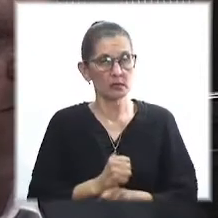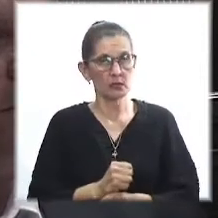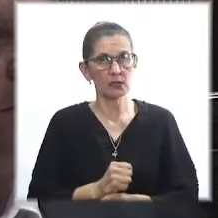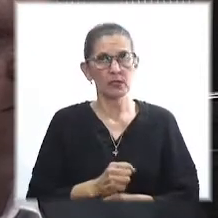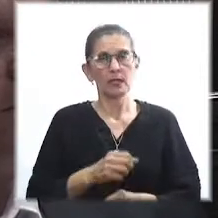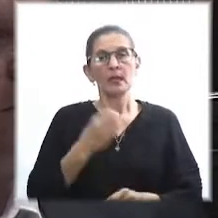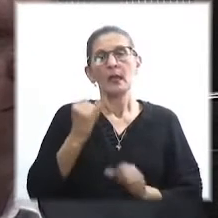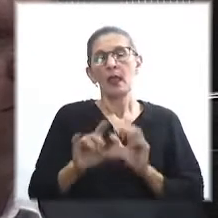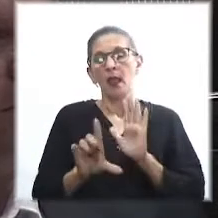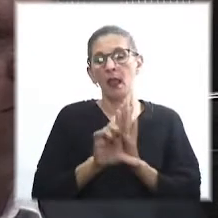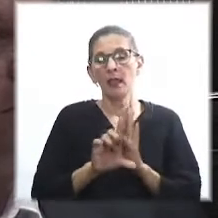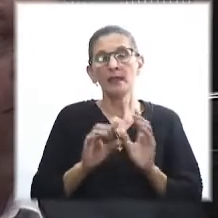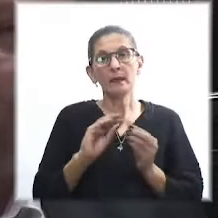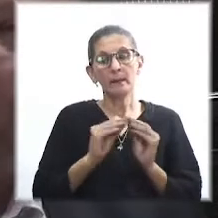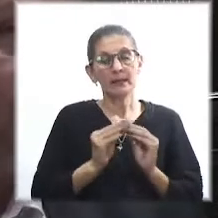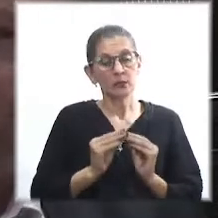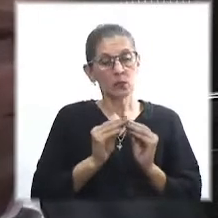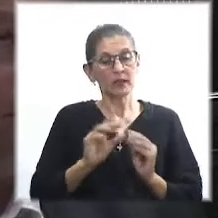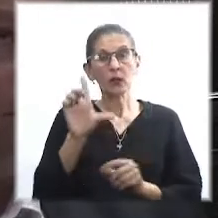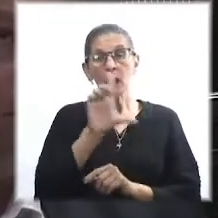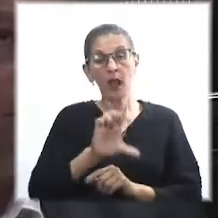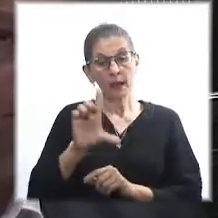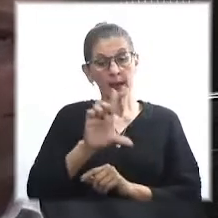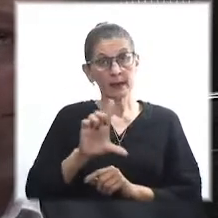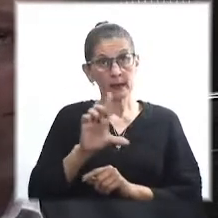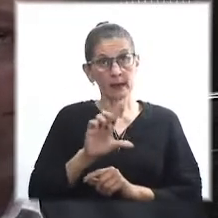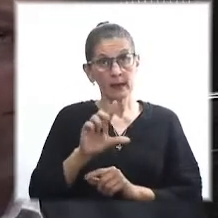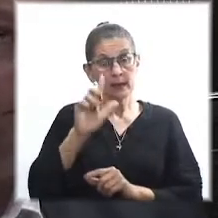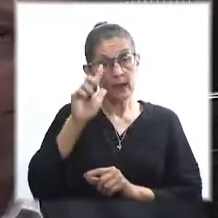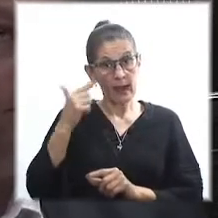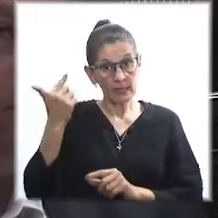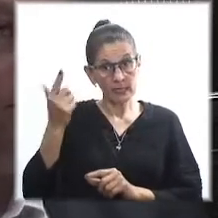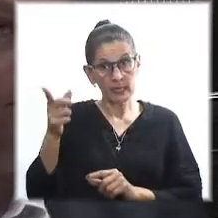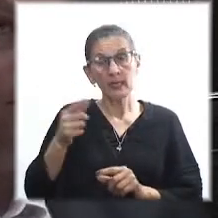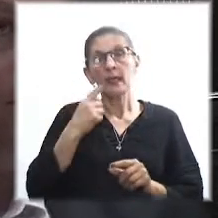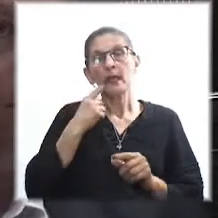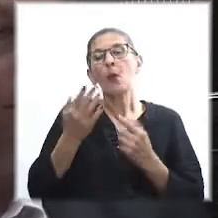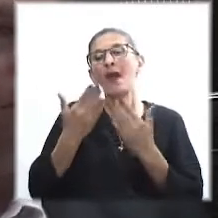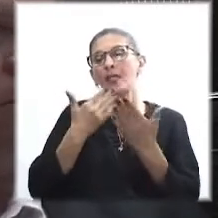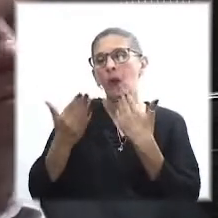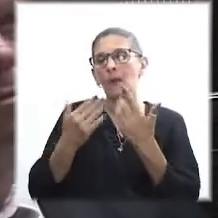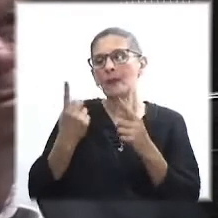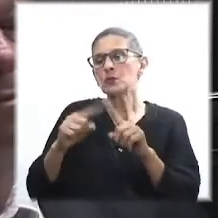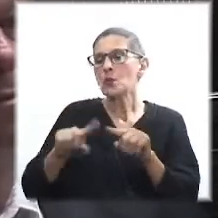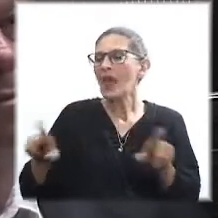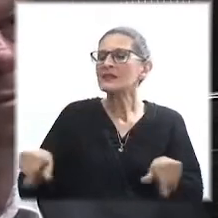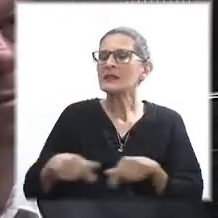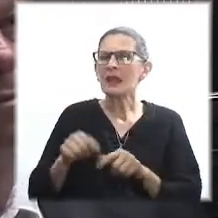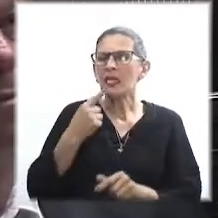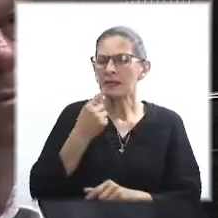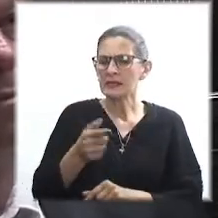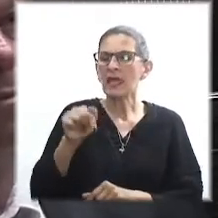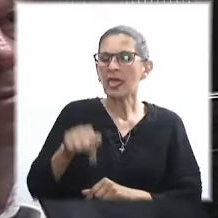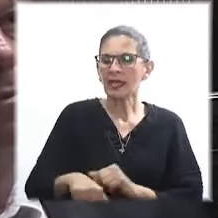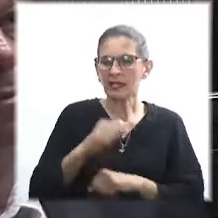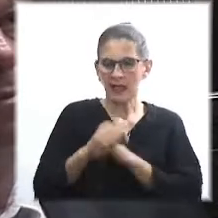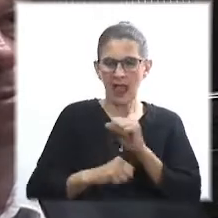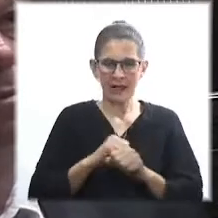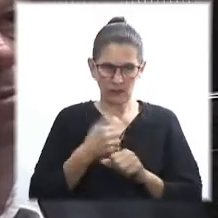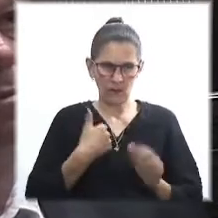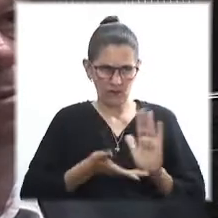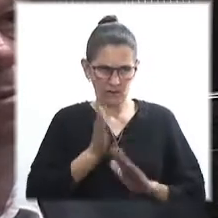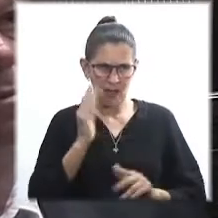la ley de presupuesto del presidente Lacalle, en un cruce de palabras que tuvimos en una sala acá, me dice, este año vamos a ir